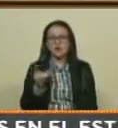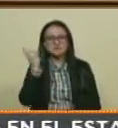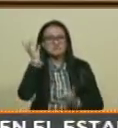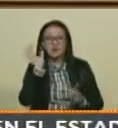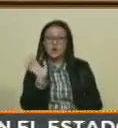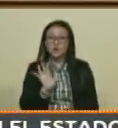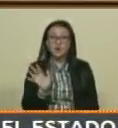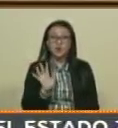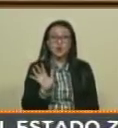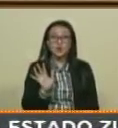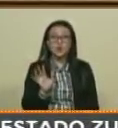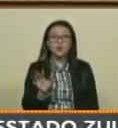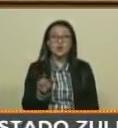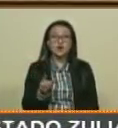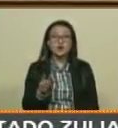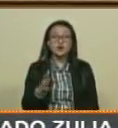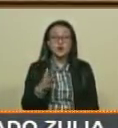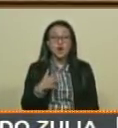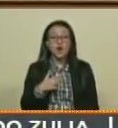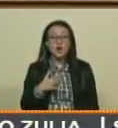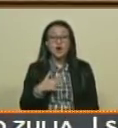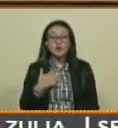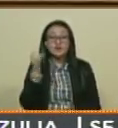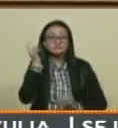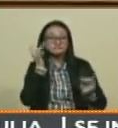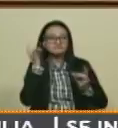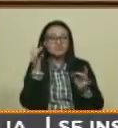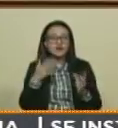porque quieren atenuar todo esto.